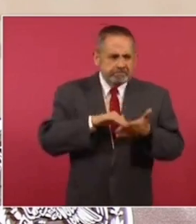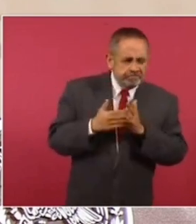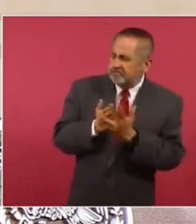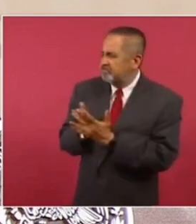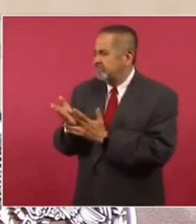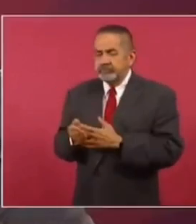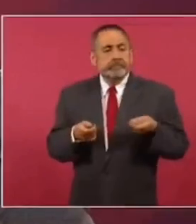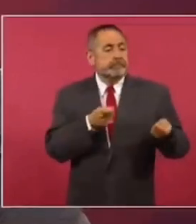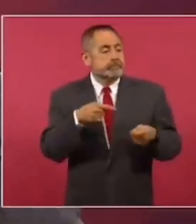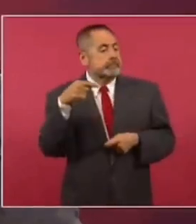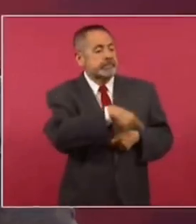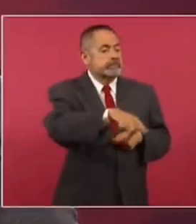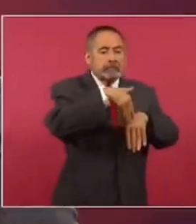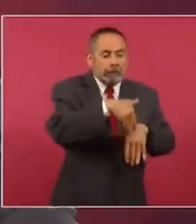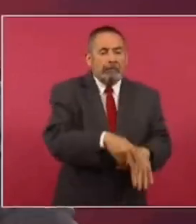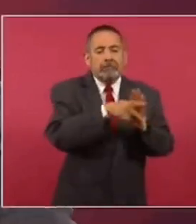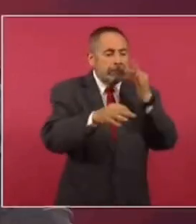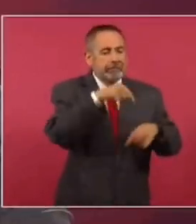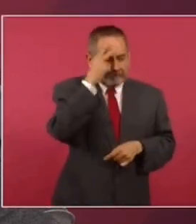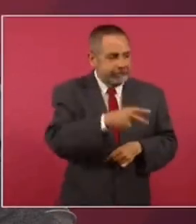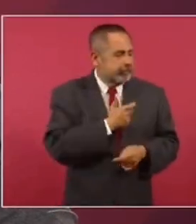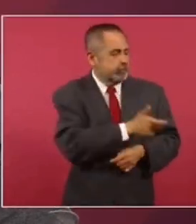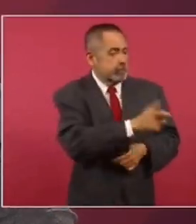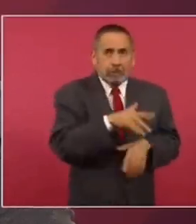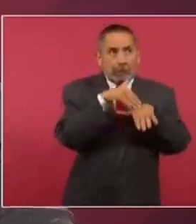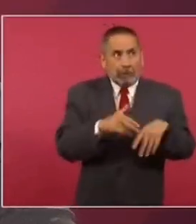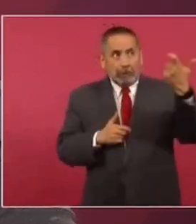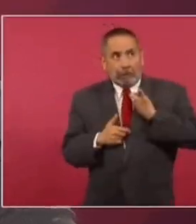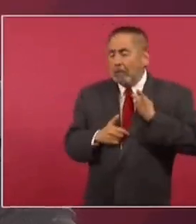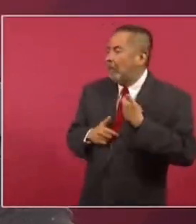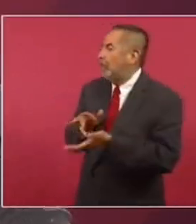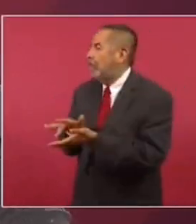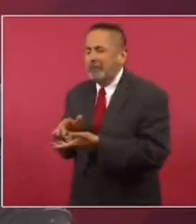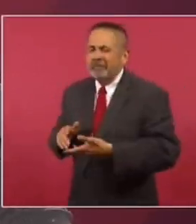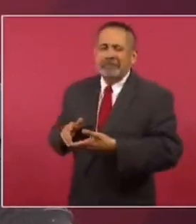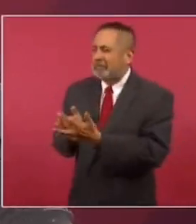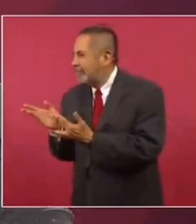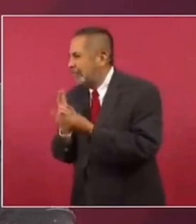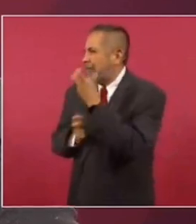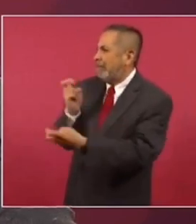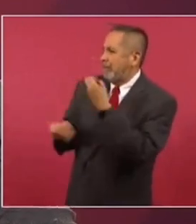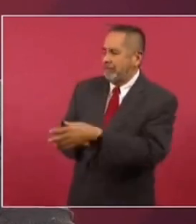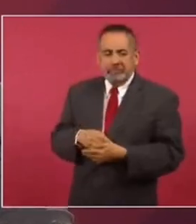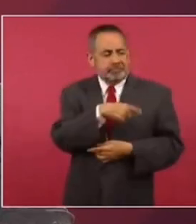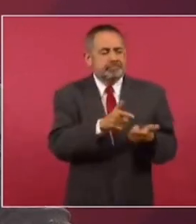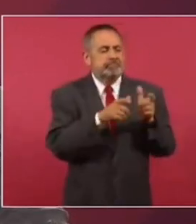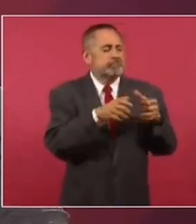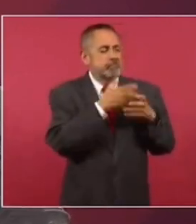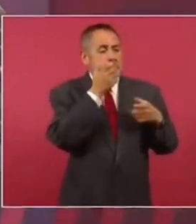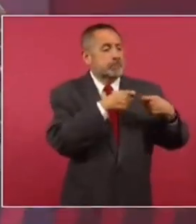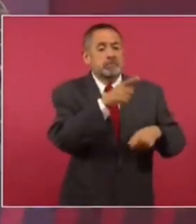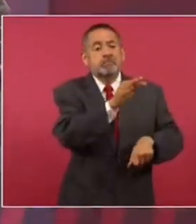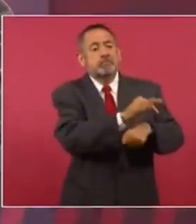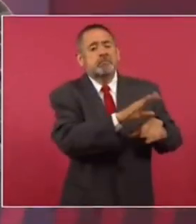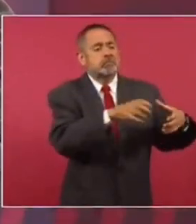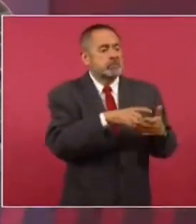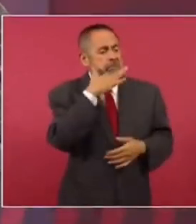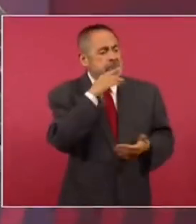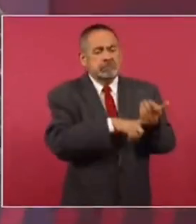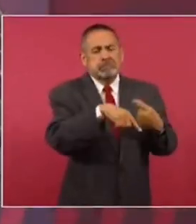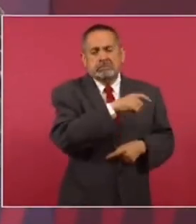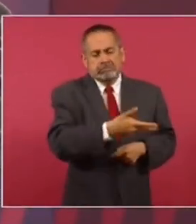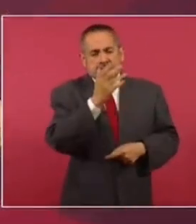como instrumento a la prensa vendida o alquilada de nuestro país y a los grupos de intereses creados, al bloque conservador, a los